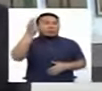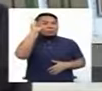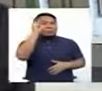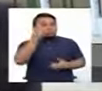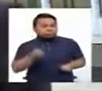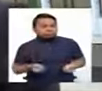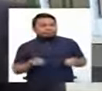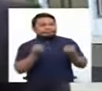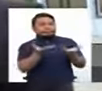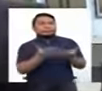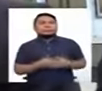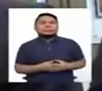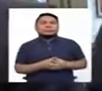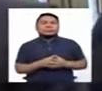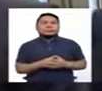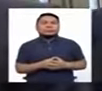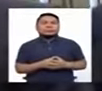maestros,